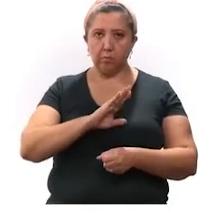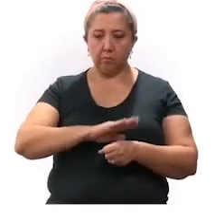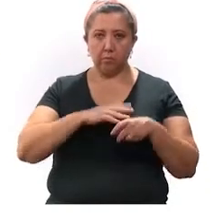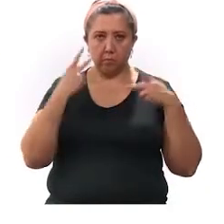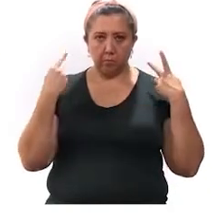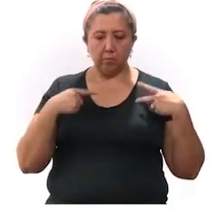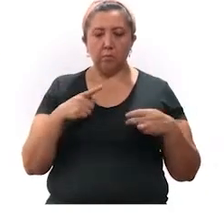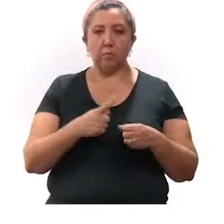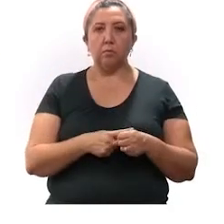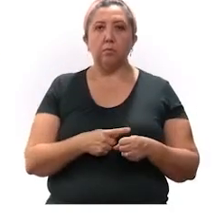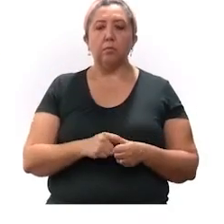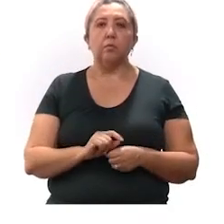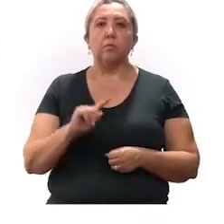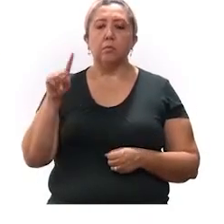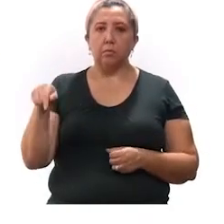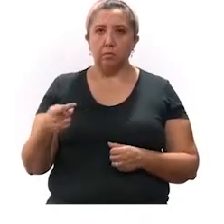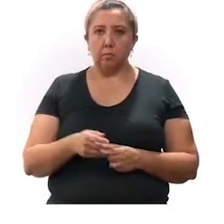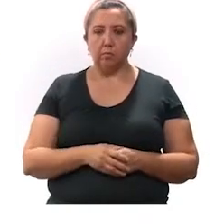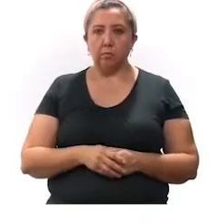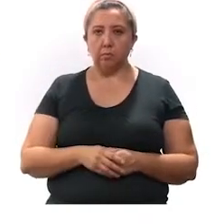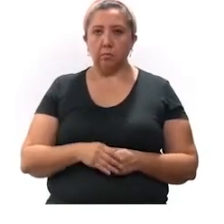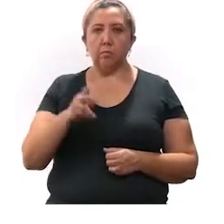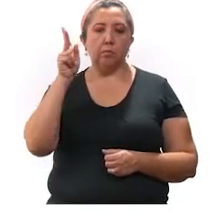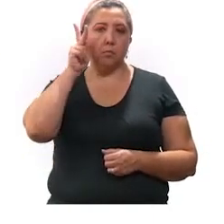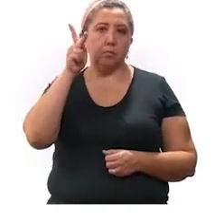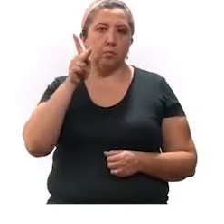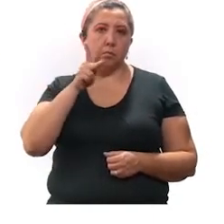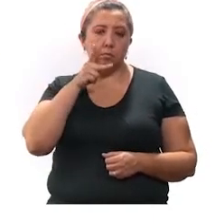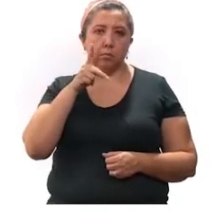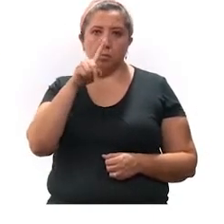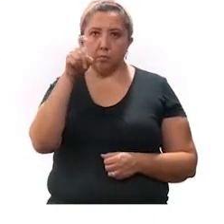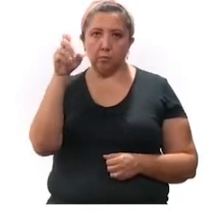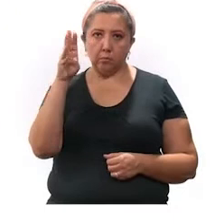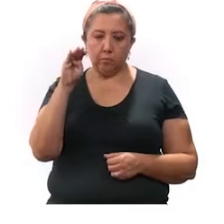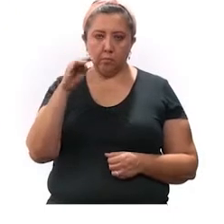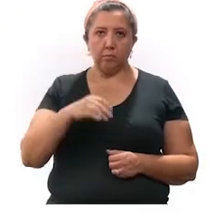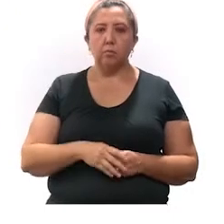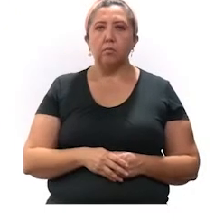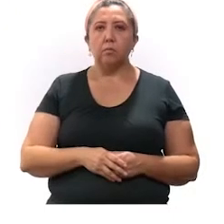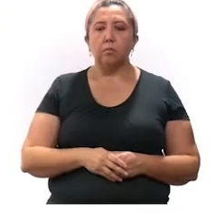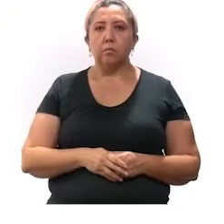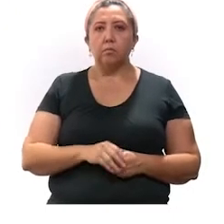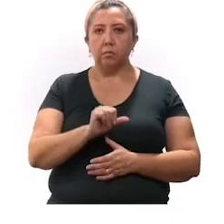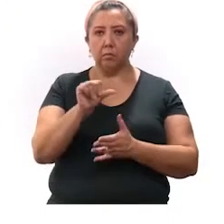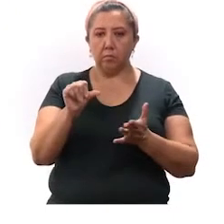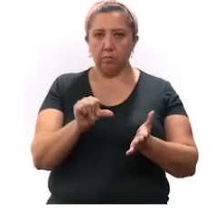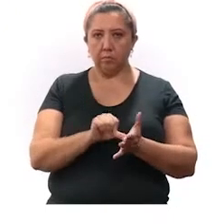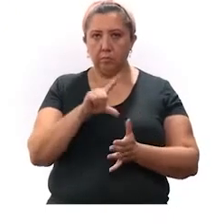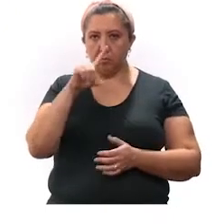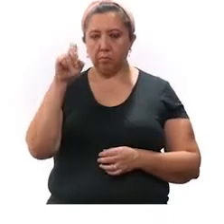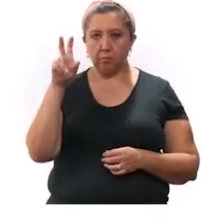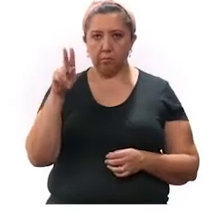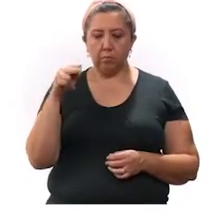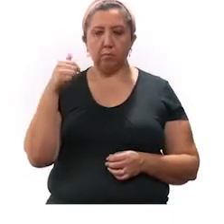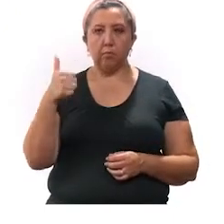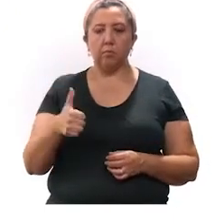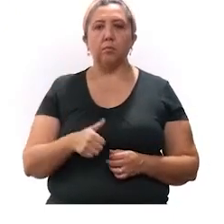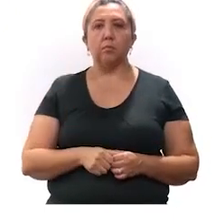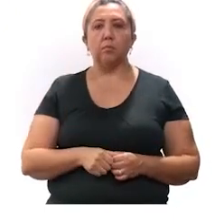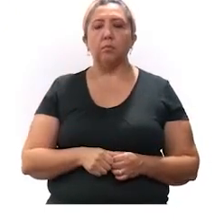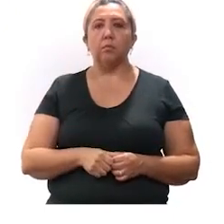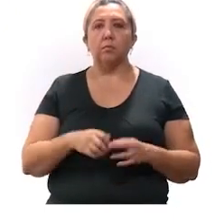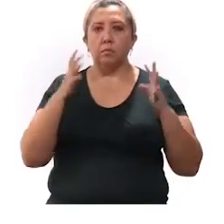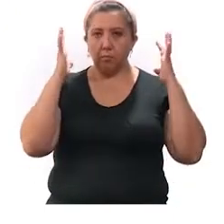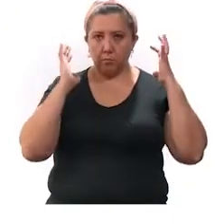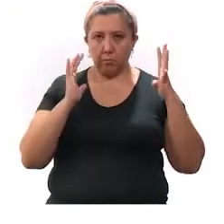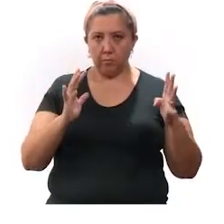con mayor número de personas contagiadas son Juan Pablo II, 190, Centro, 186,